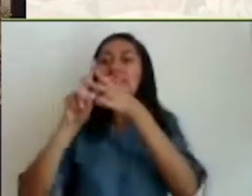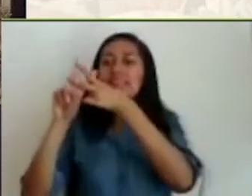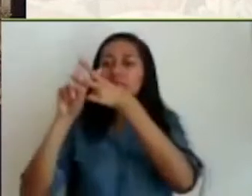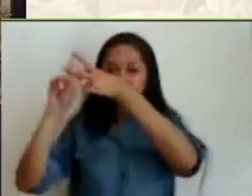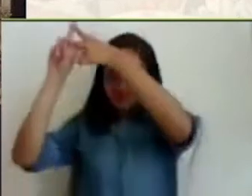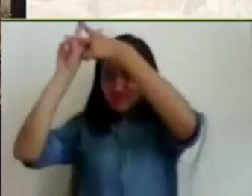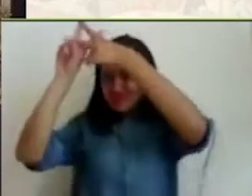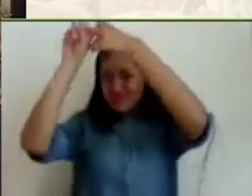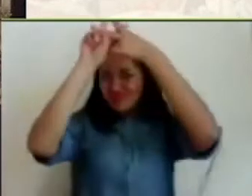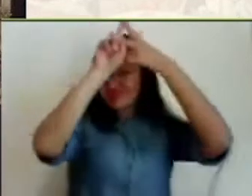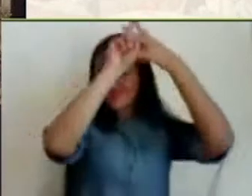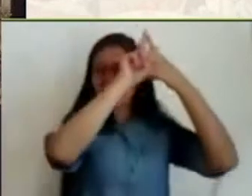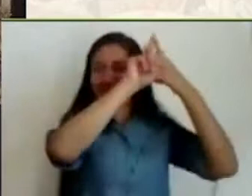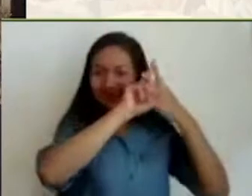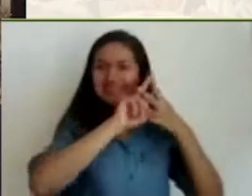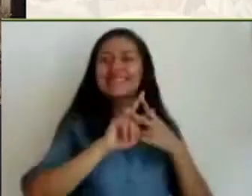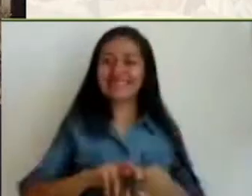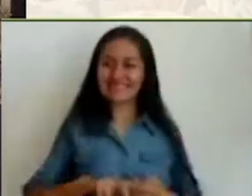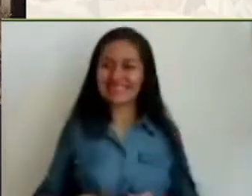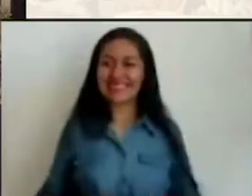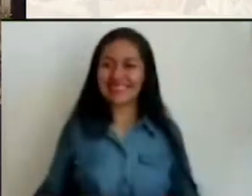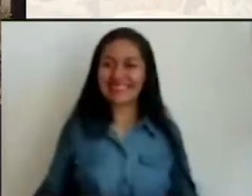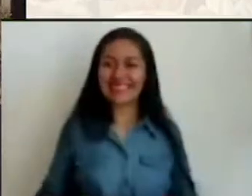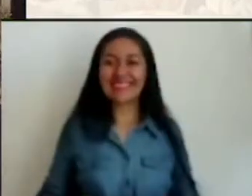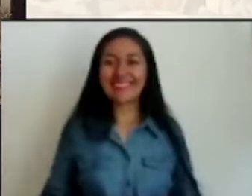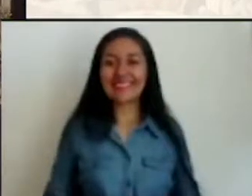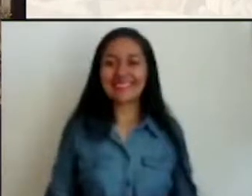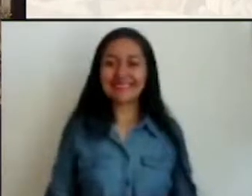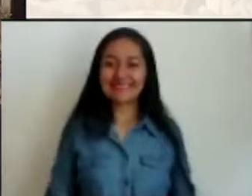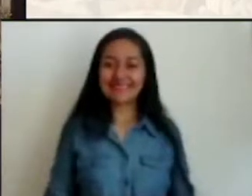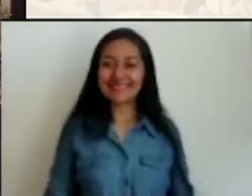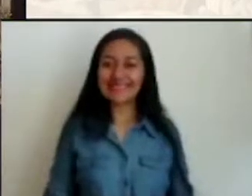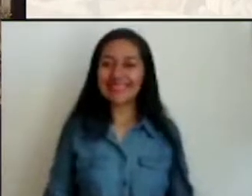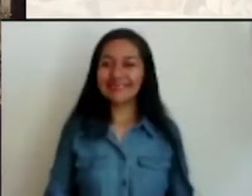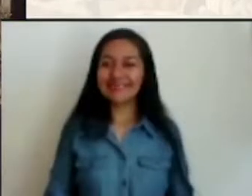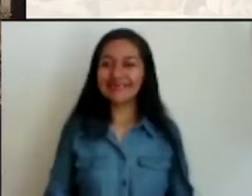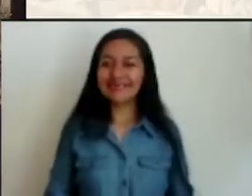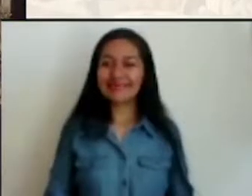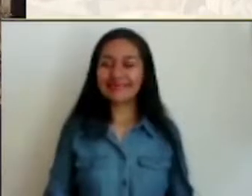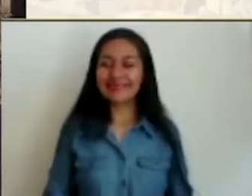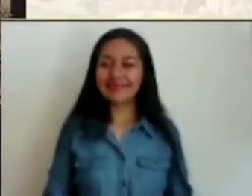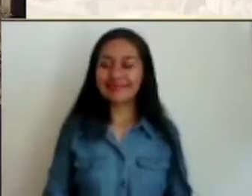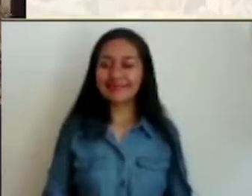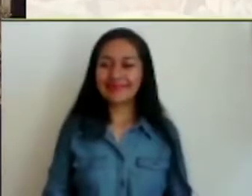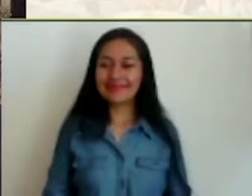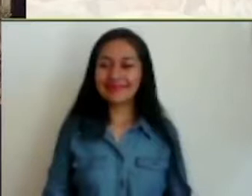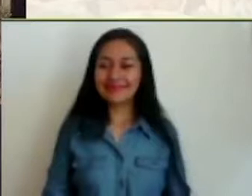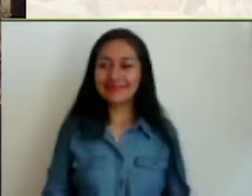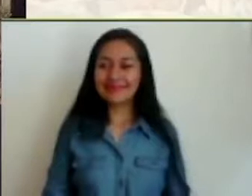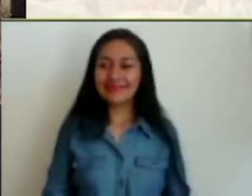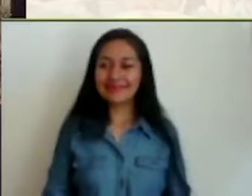chiesa. Circonda parzialmente l'iconografia, l'immagine, lo scritto Nec nuper